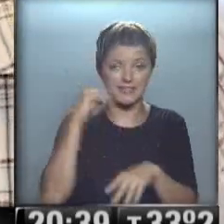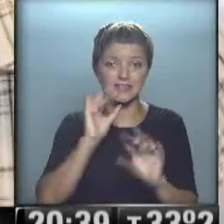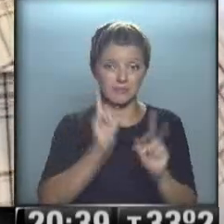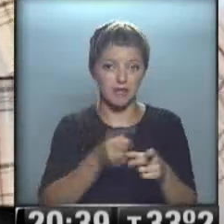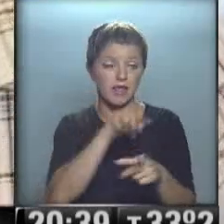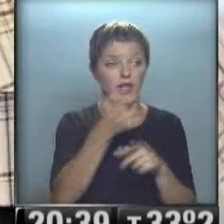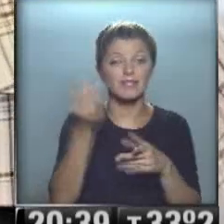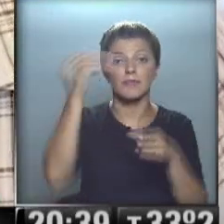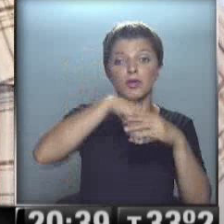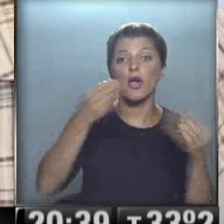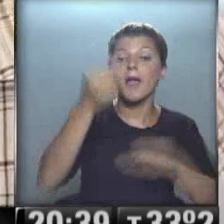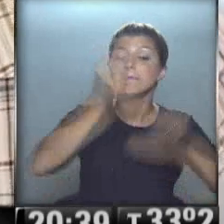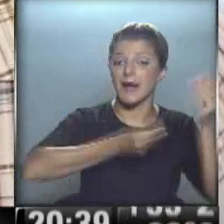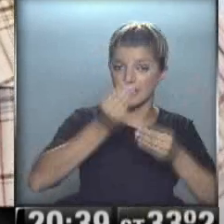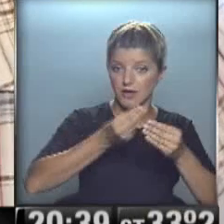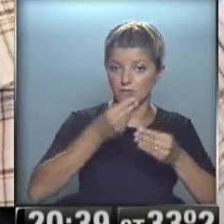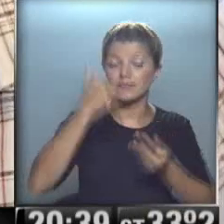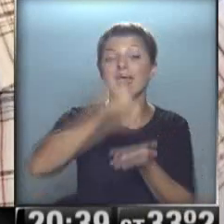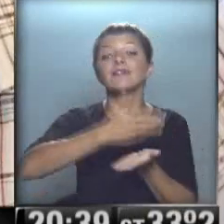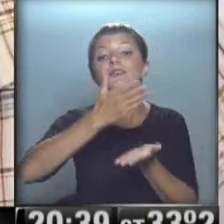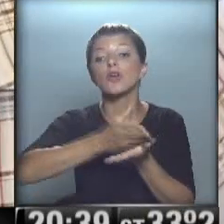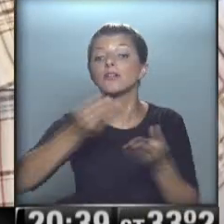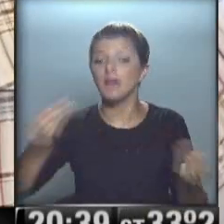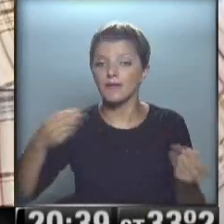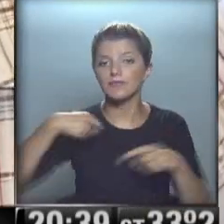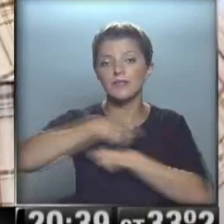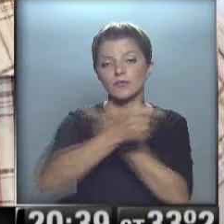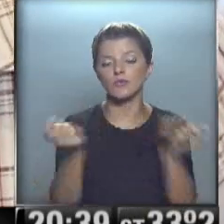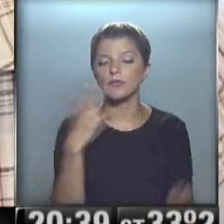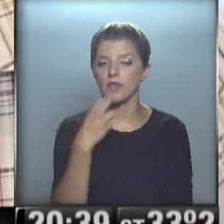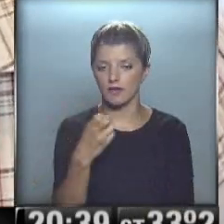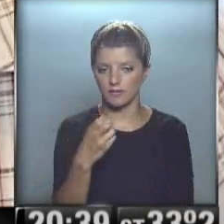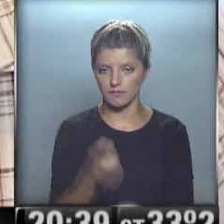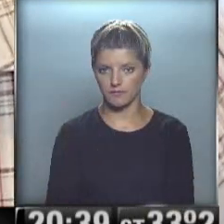intervino fue el mercado que es el sector en este caso de distribución eléctrica